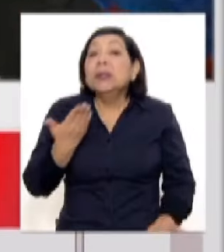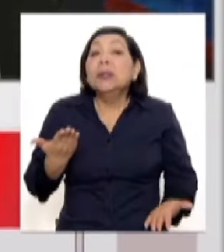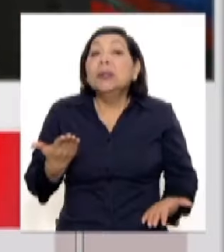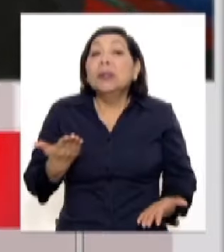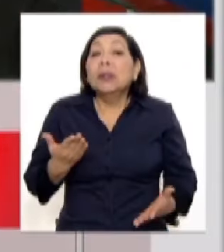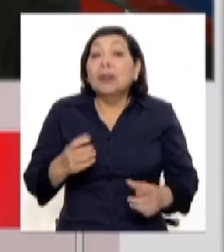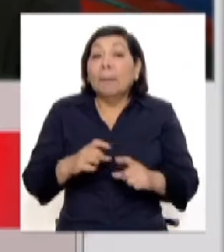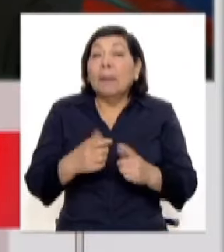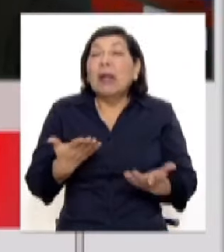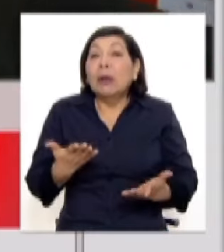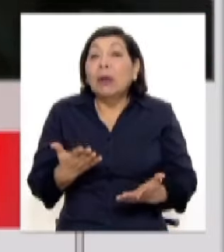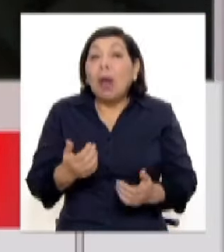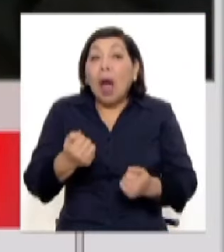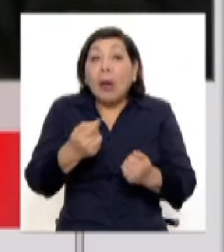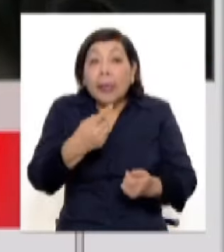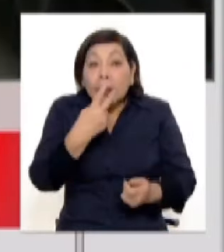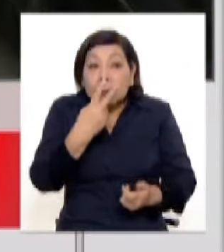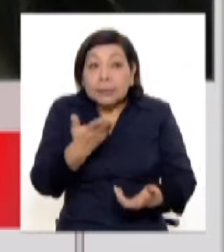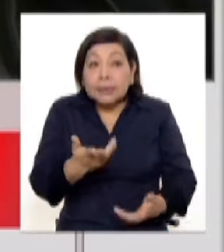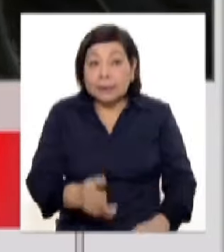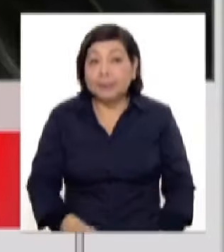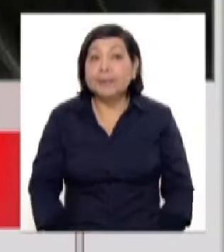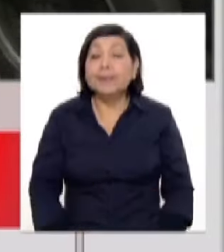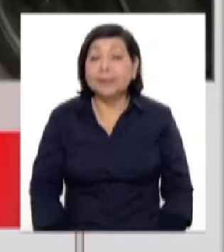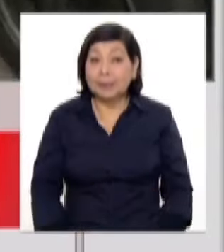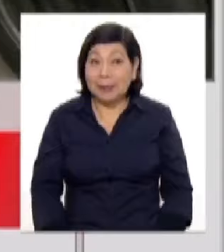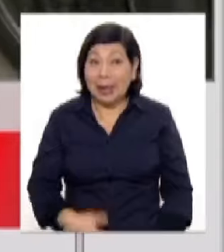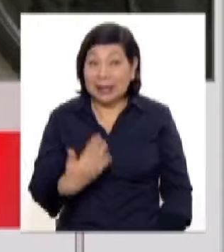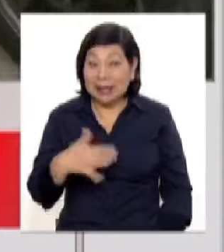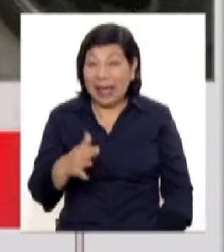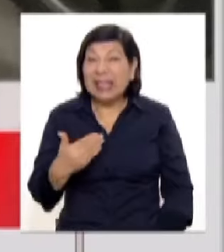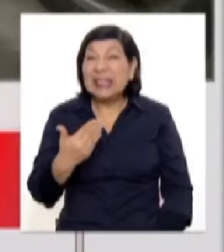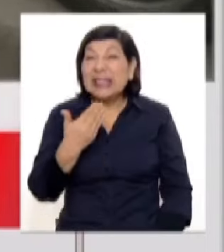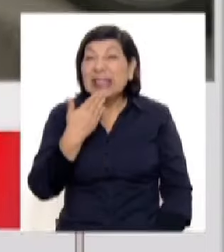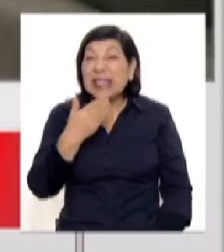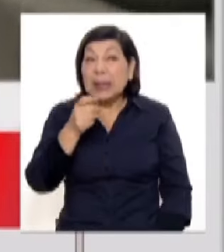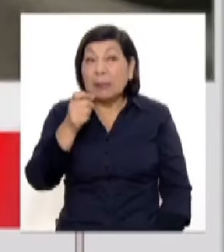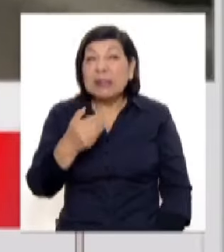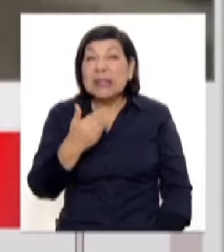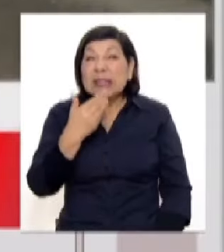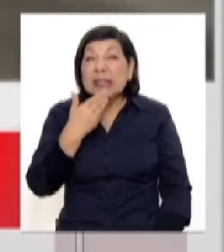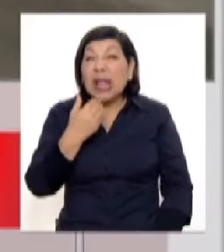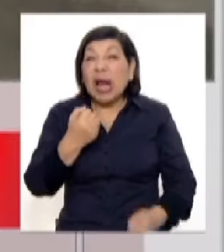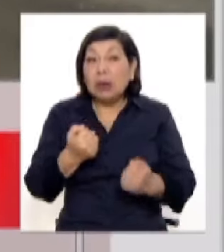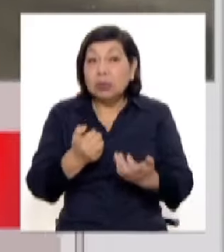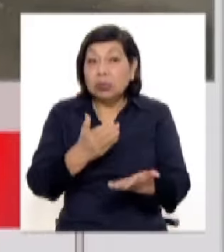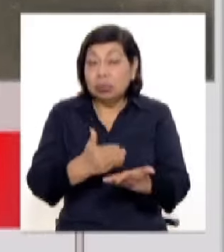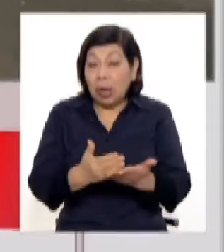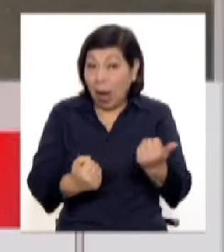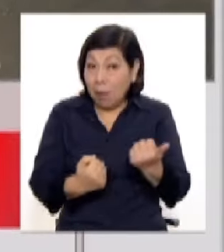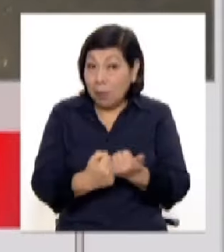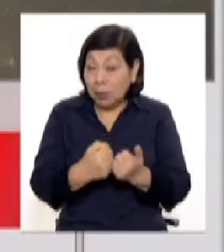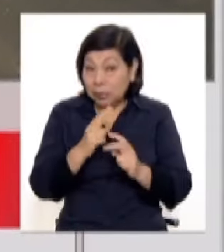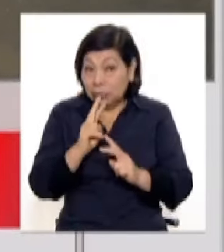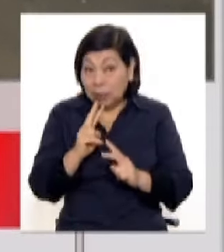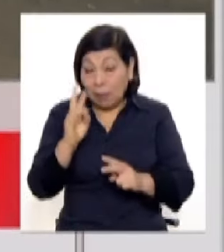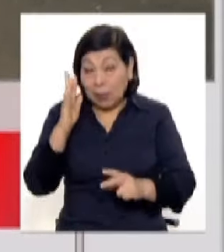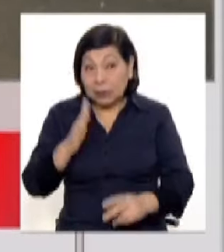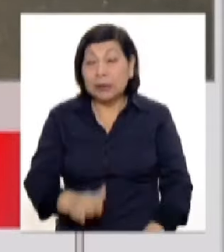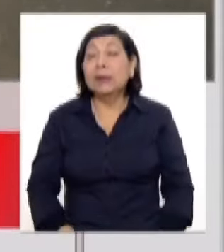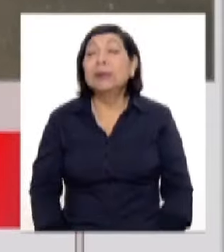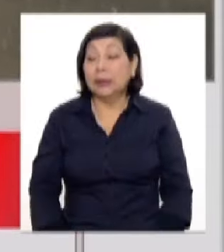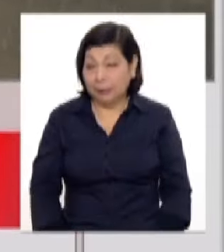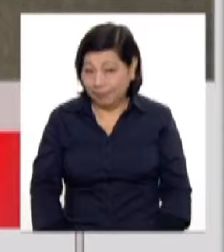las placas de los dos vehículos. Justamente lo que le quería consultar, ¿ya se tendría identificada estas personas, los vehículos, está colaborando con estas imágenes con la